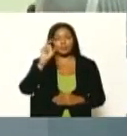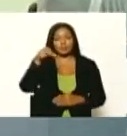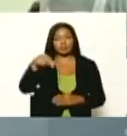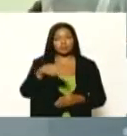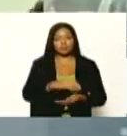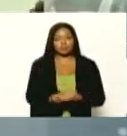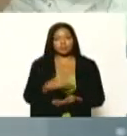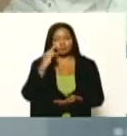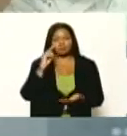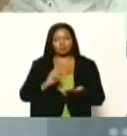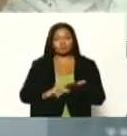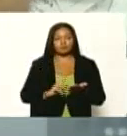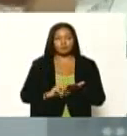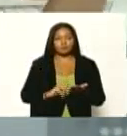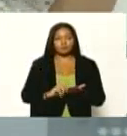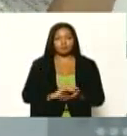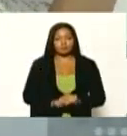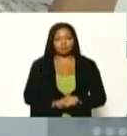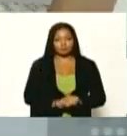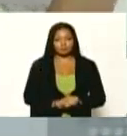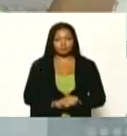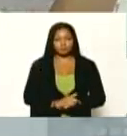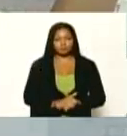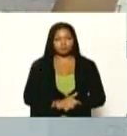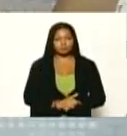verdaderamente impresionante,